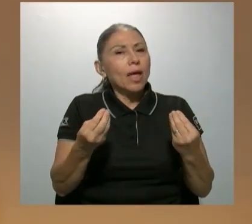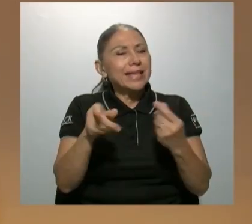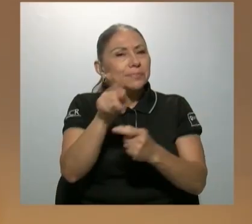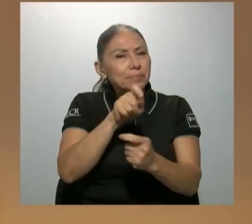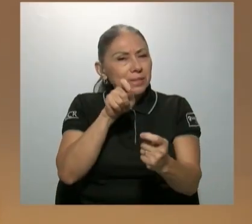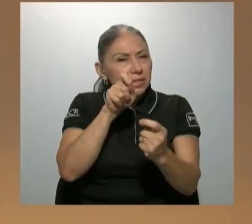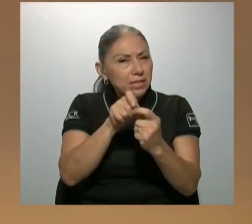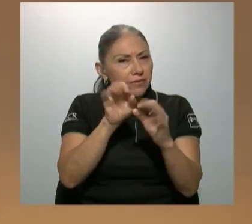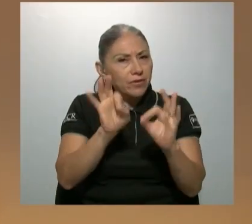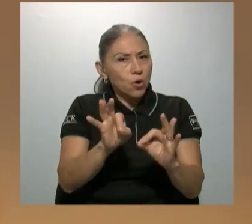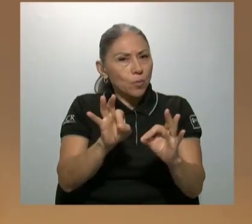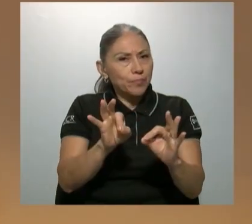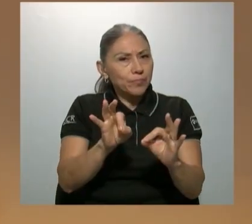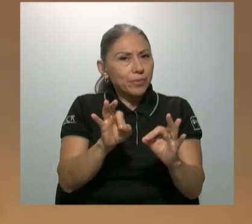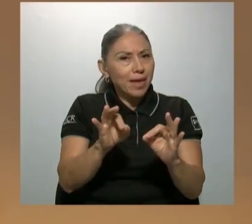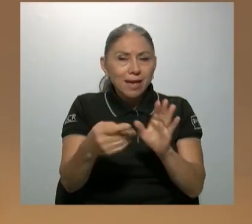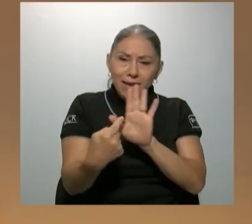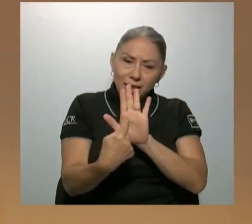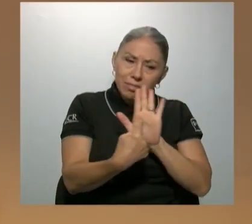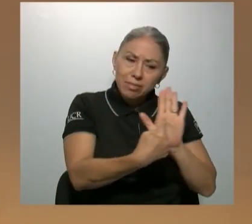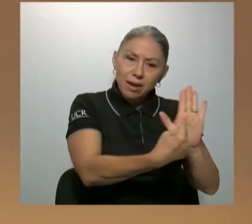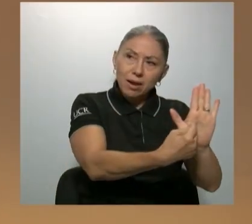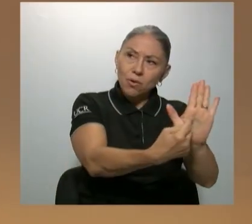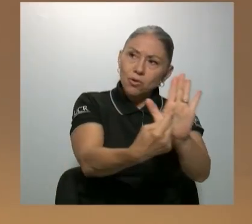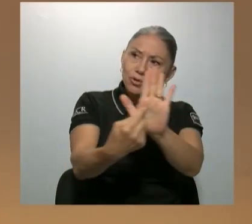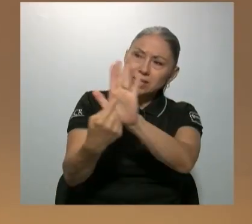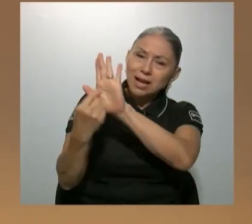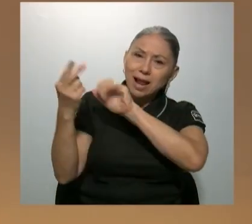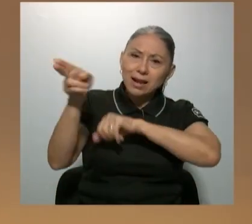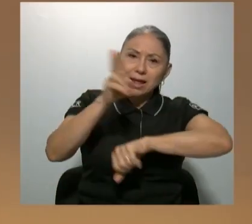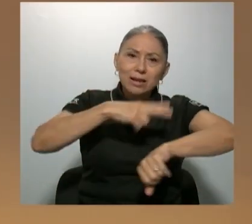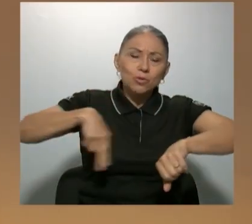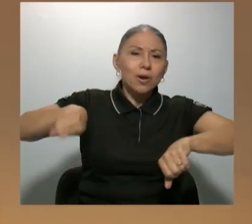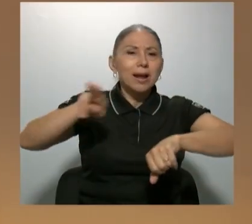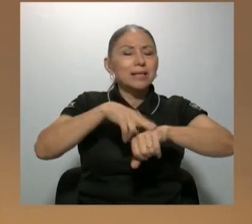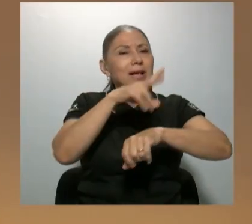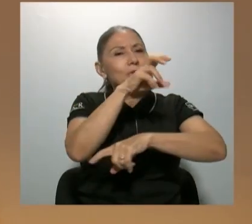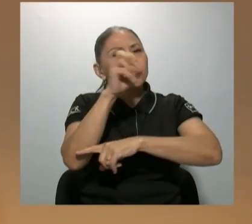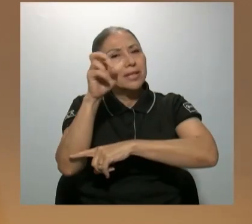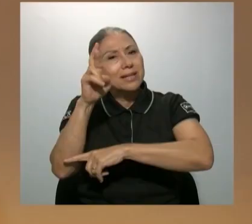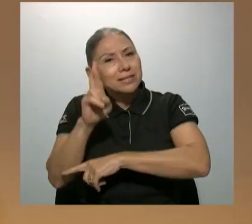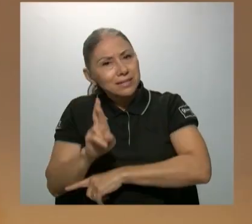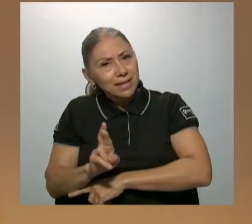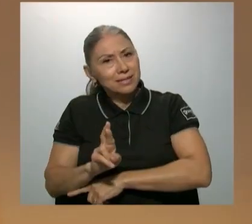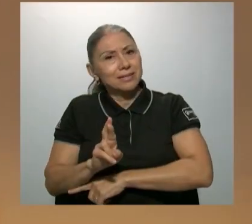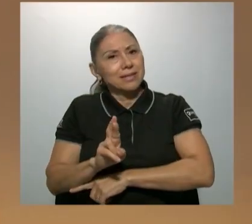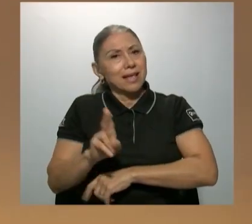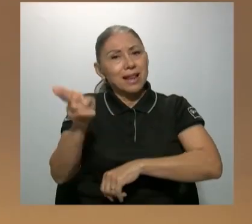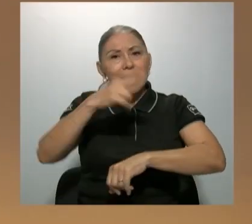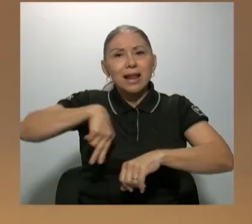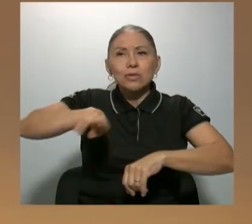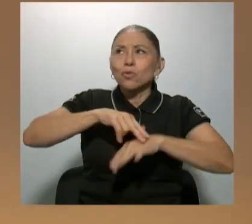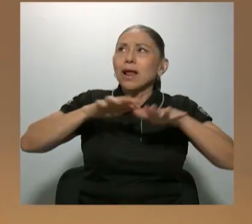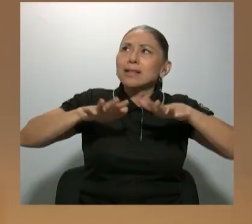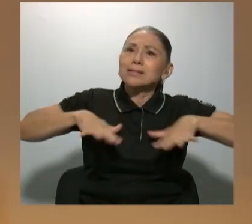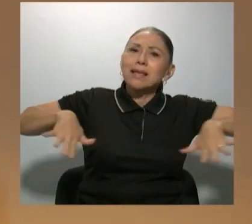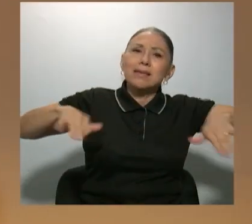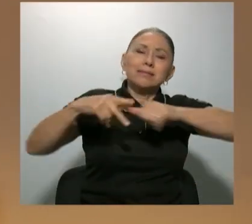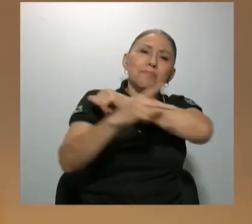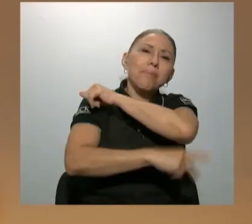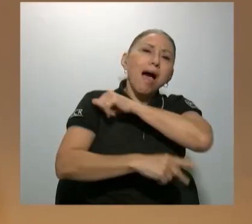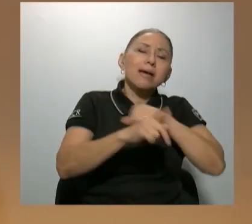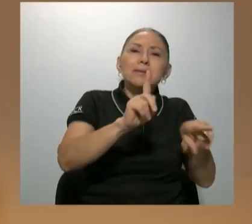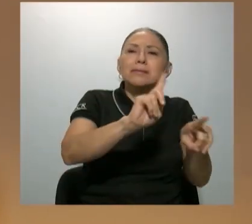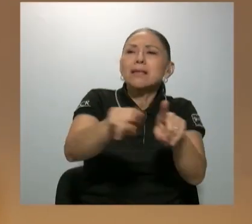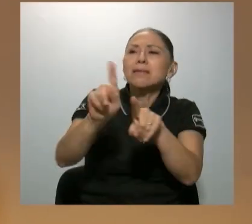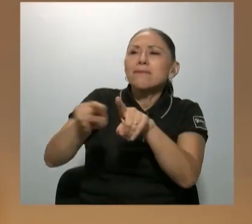específico. Y era dar a conocer la naturaleza costarricense, la naturaleza de este trópico en sus diferentes versiones